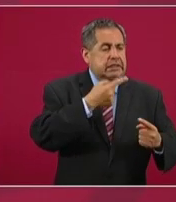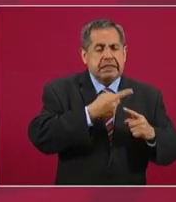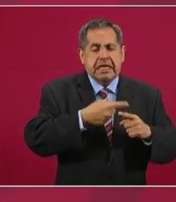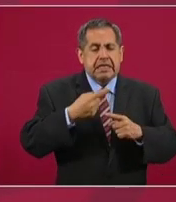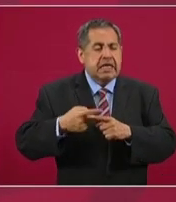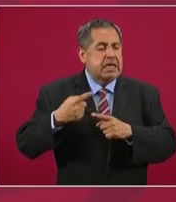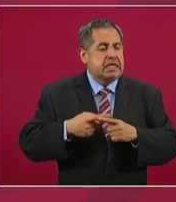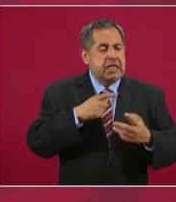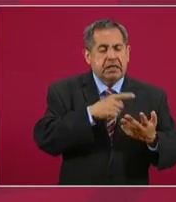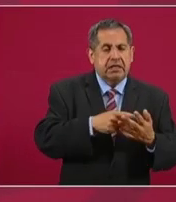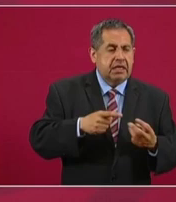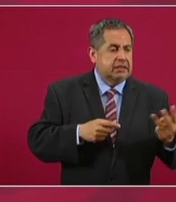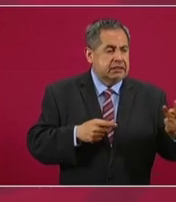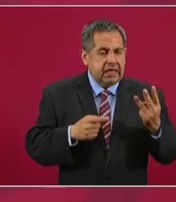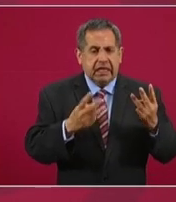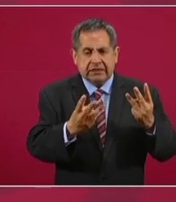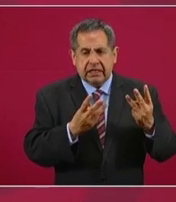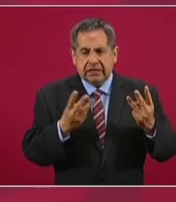eternas